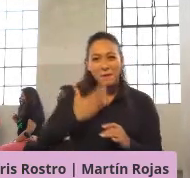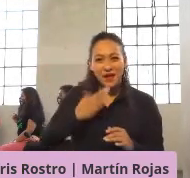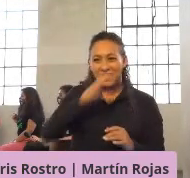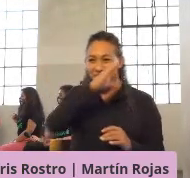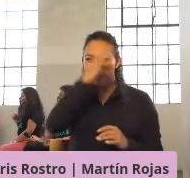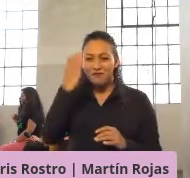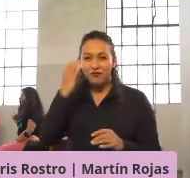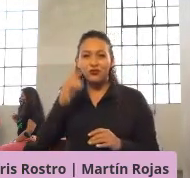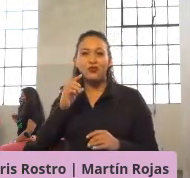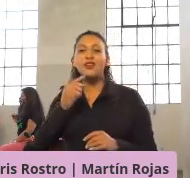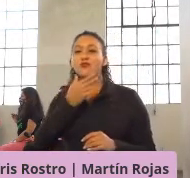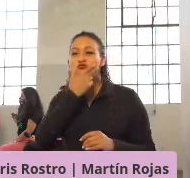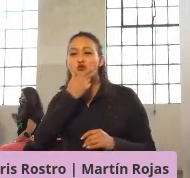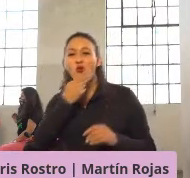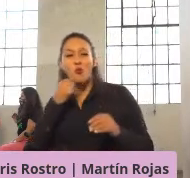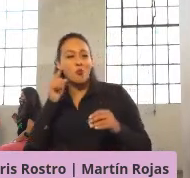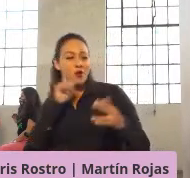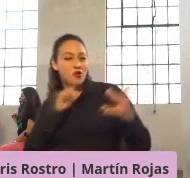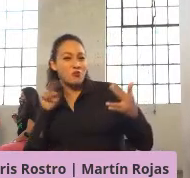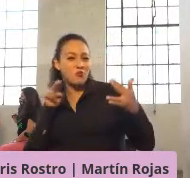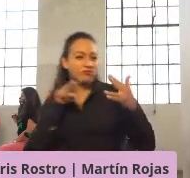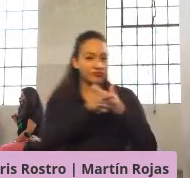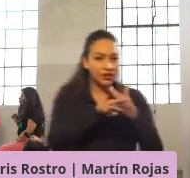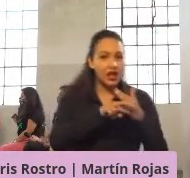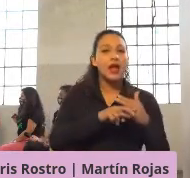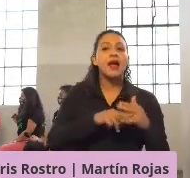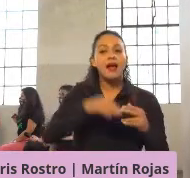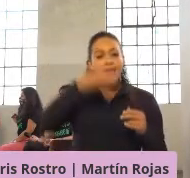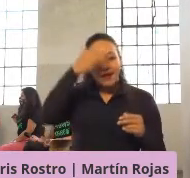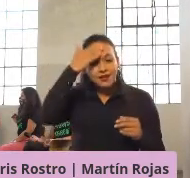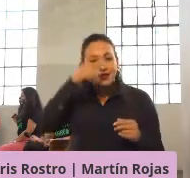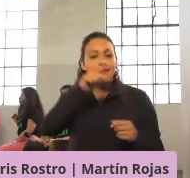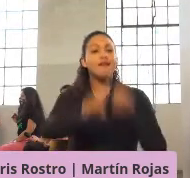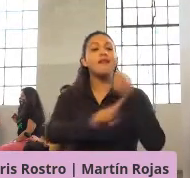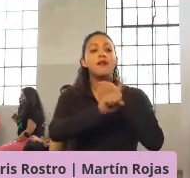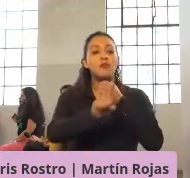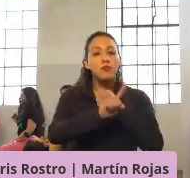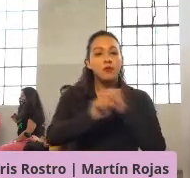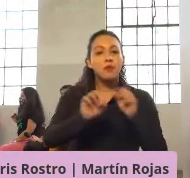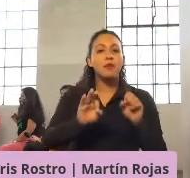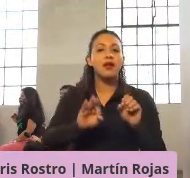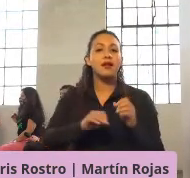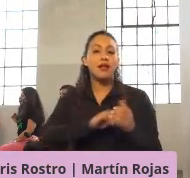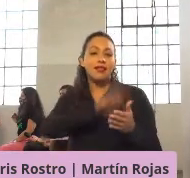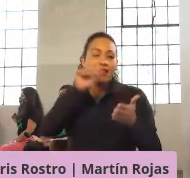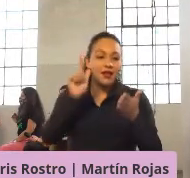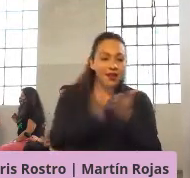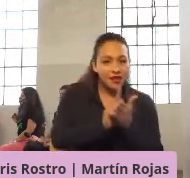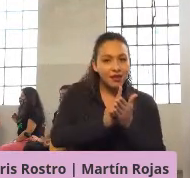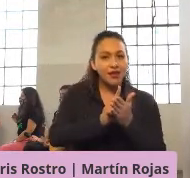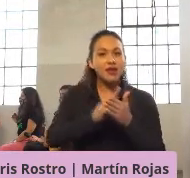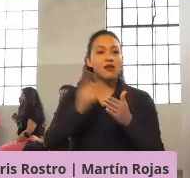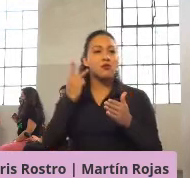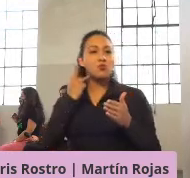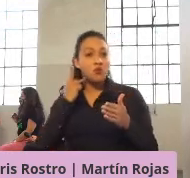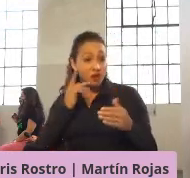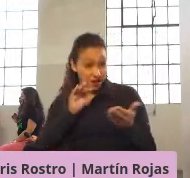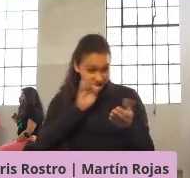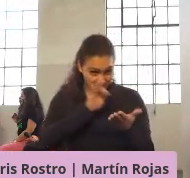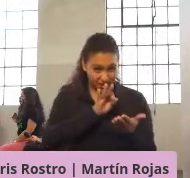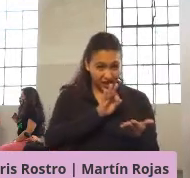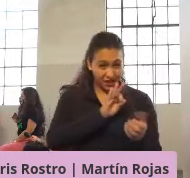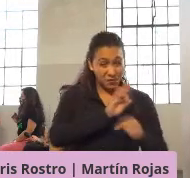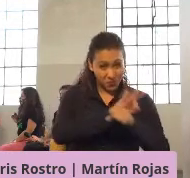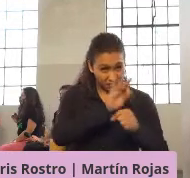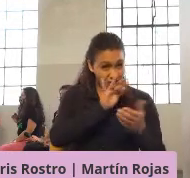qué proceso, en qué momento está el proceso legal, evidentemente, datos que son importantes, pero entonces, ¿qué pasa, no? O sea, cuando una